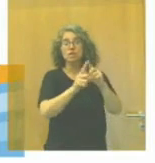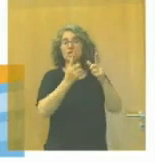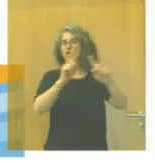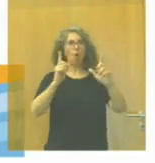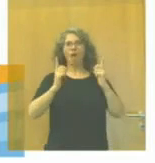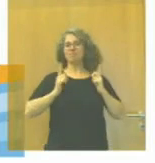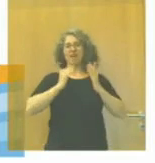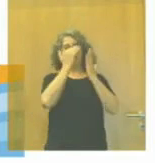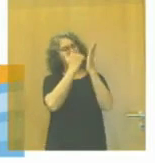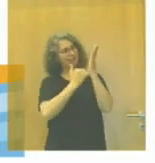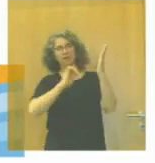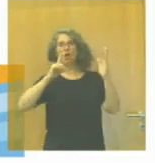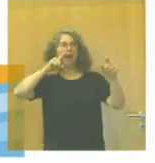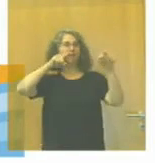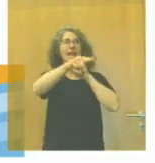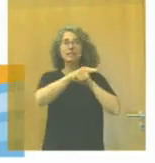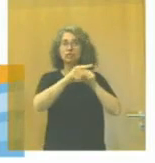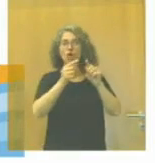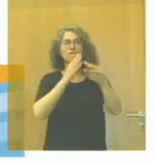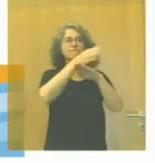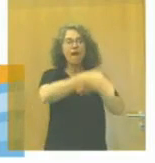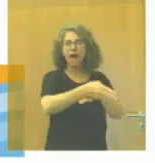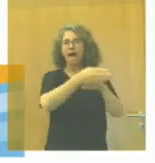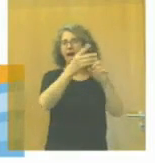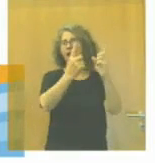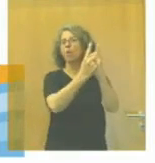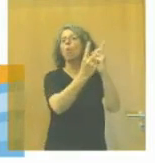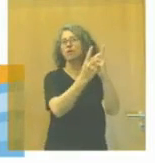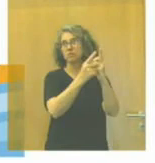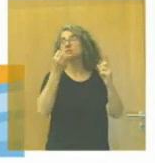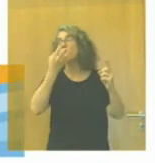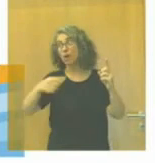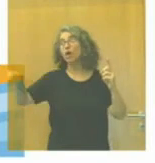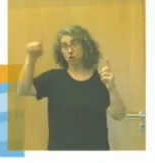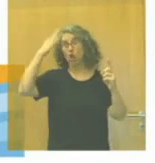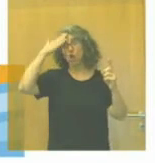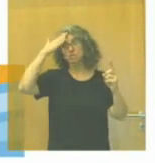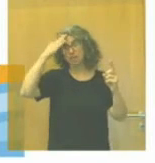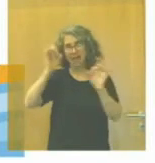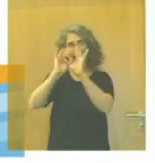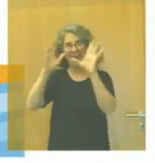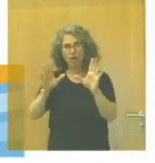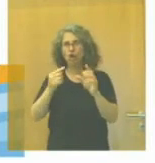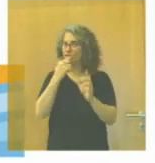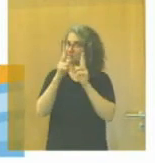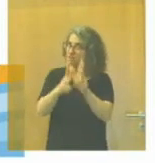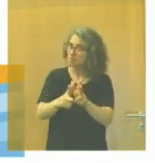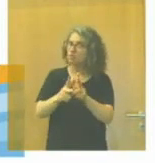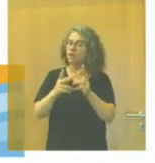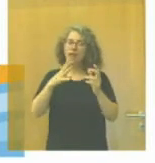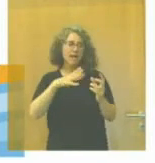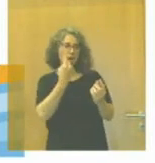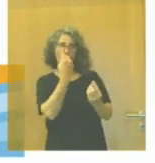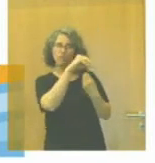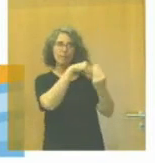espera, o sea, en forma inmediata, y esto es bueno que la población lo sepa, lo decimos permanentemente, que tengan un